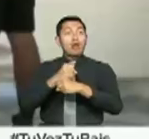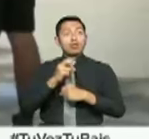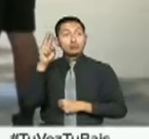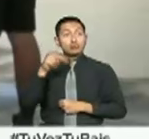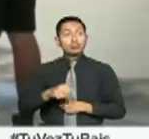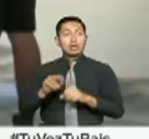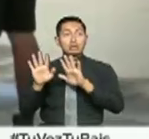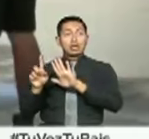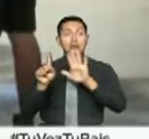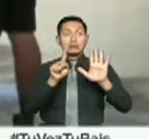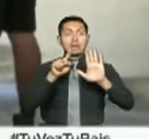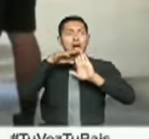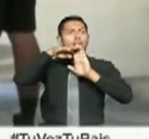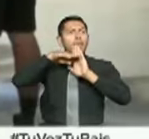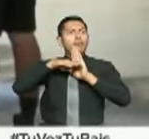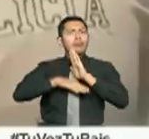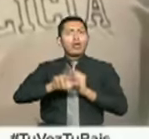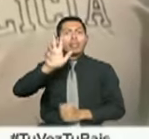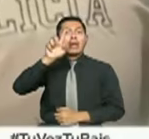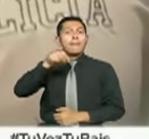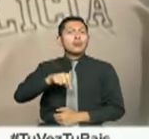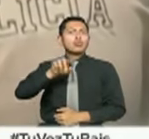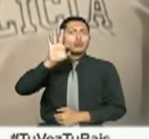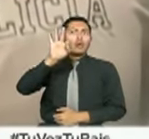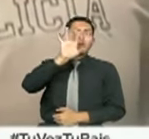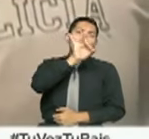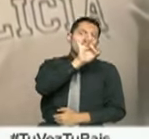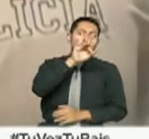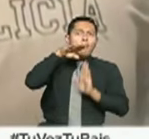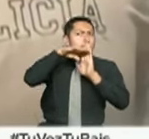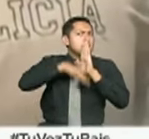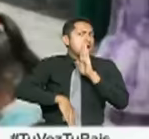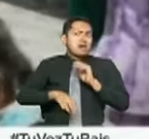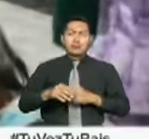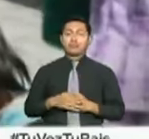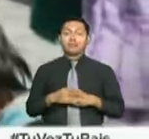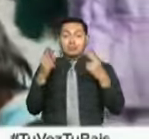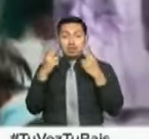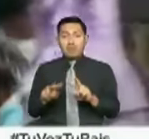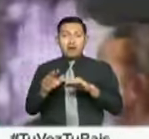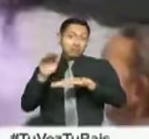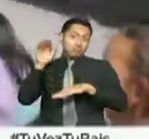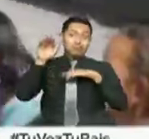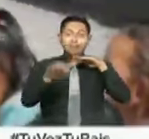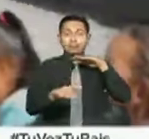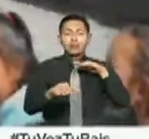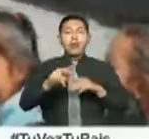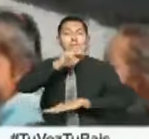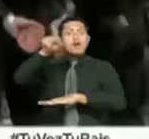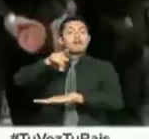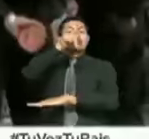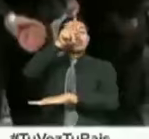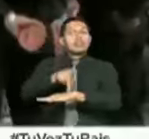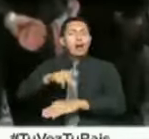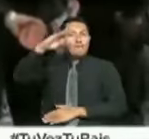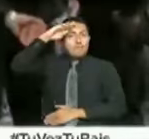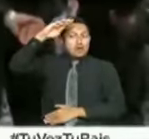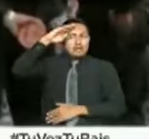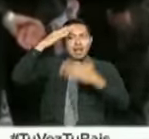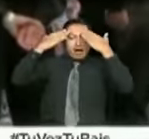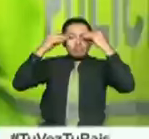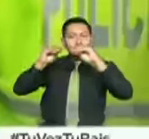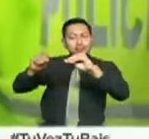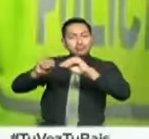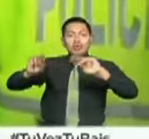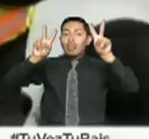2016, esa tasa es de 3.98. Otro de los avances es la profesionalización de los miembros de la policía en